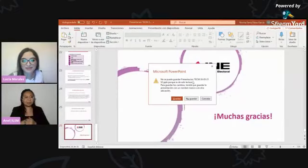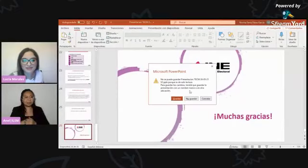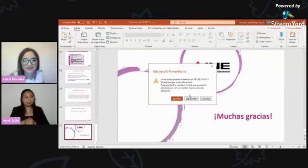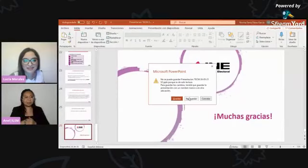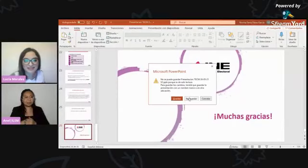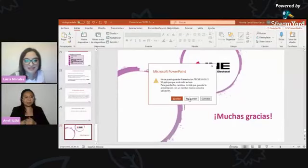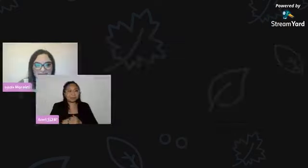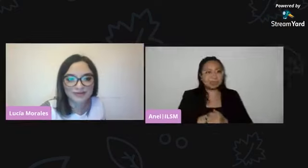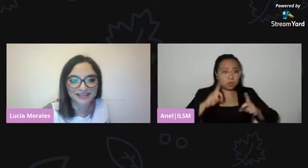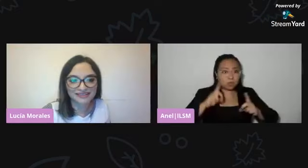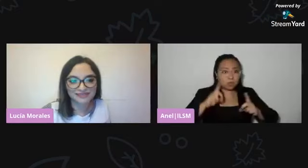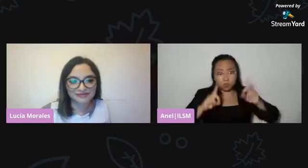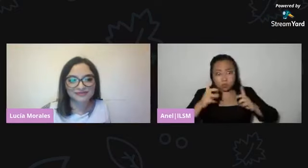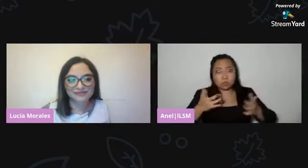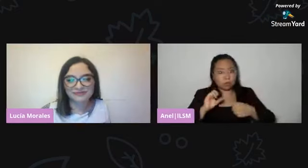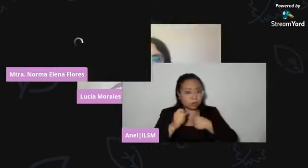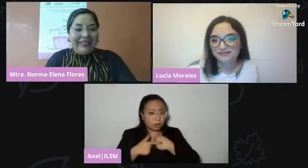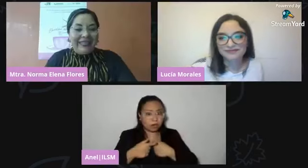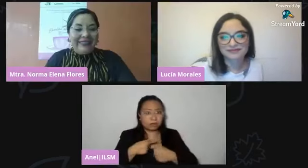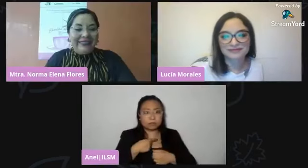comentarios. Muchísimas gracias, Norma.